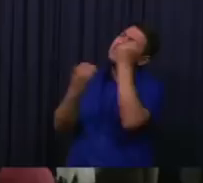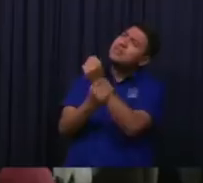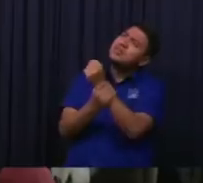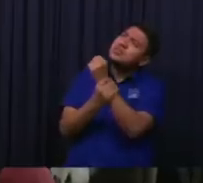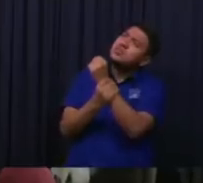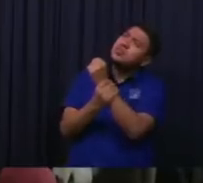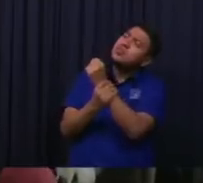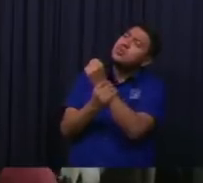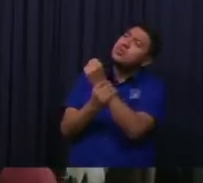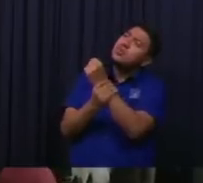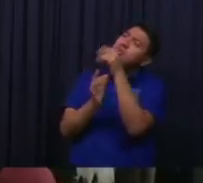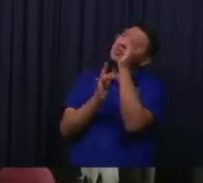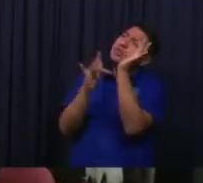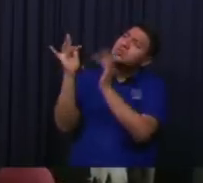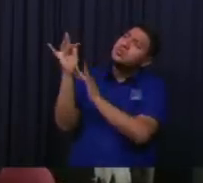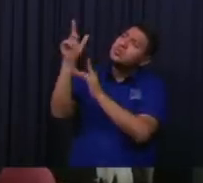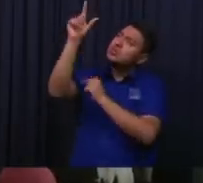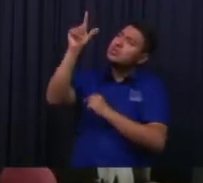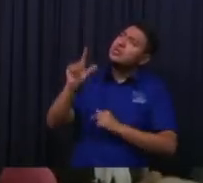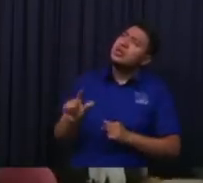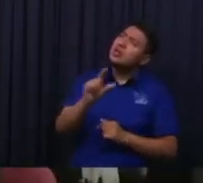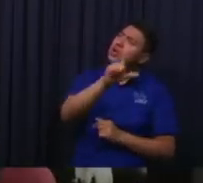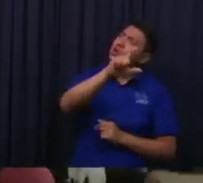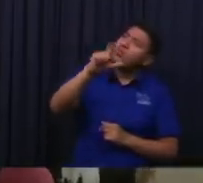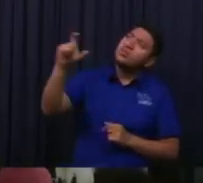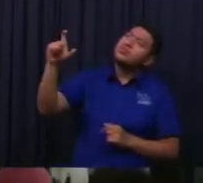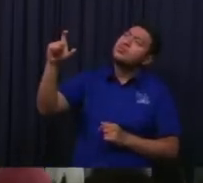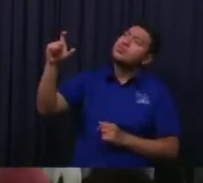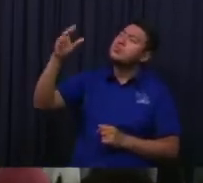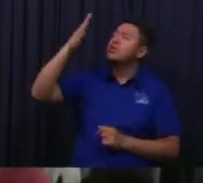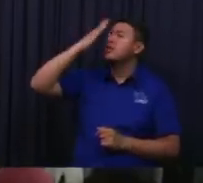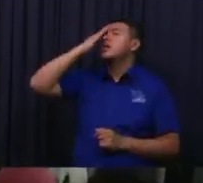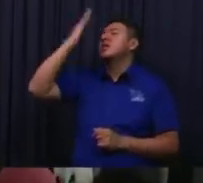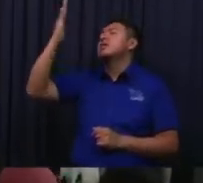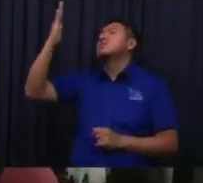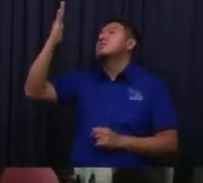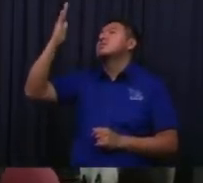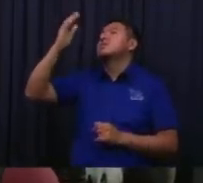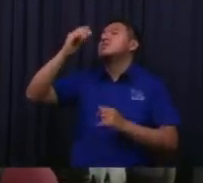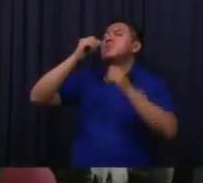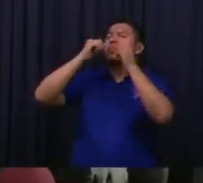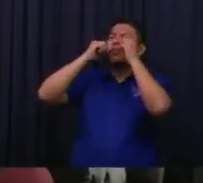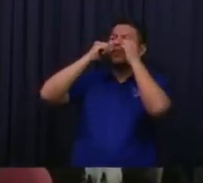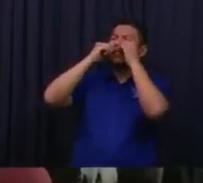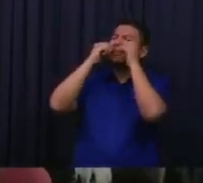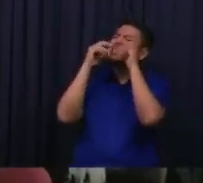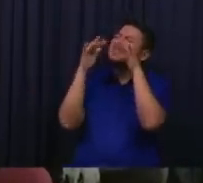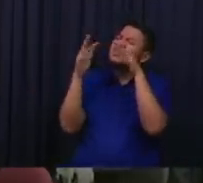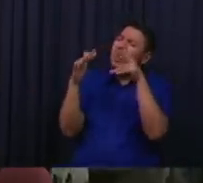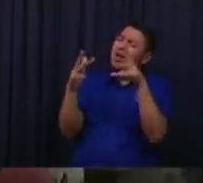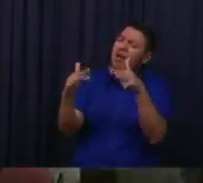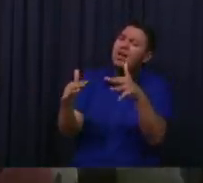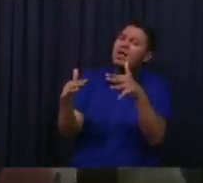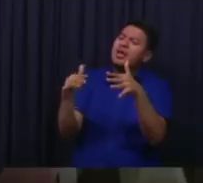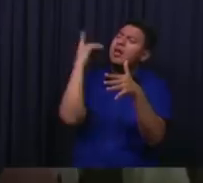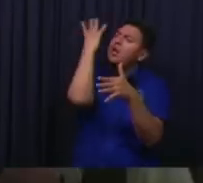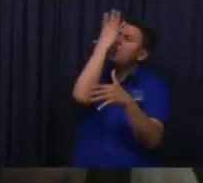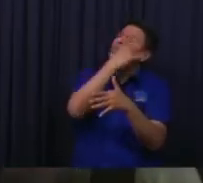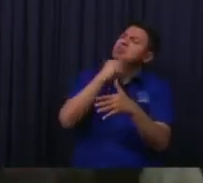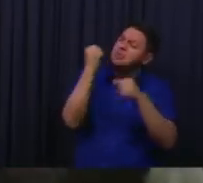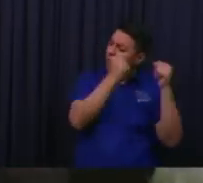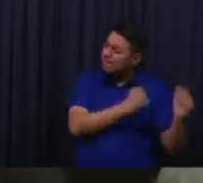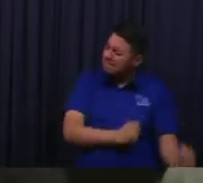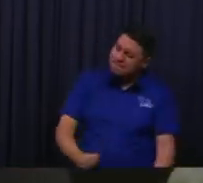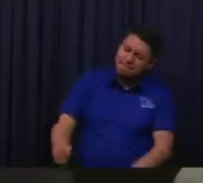del Señor Jesucristo en la cruz del Calvario. Gracias, Señor, por la sangre gloriosa tuya, poderosa,